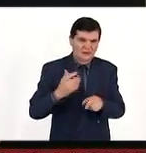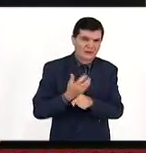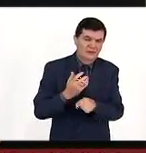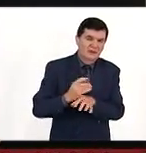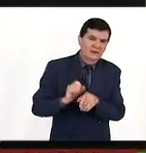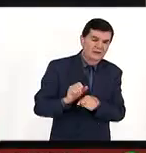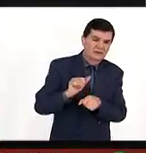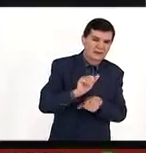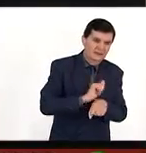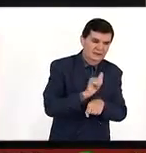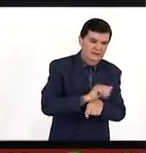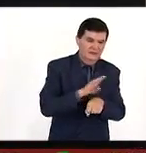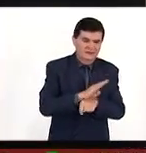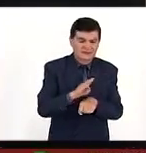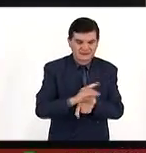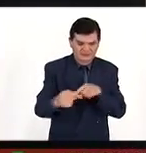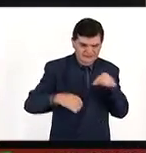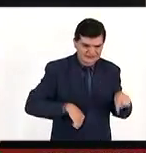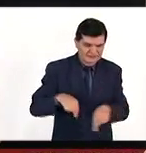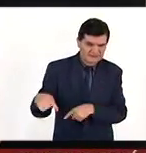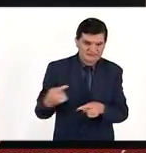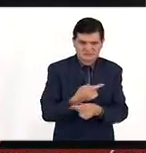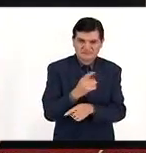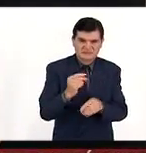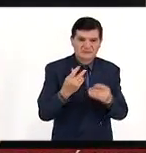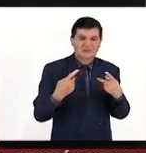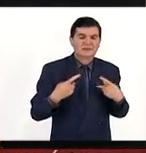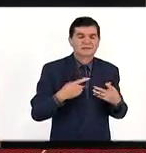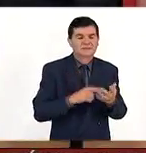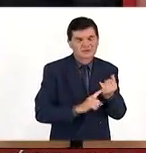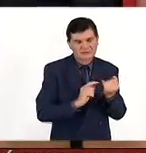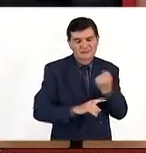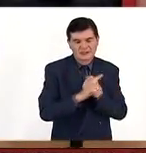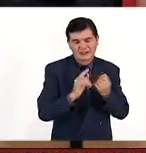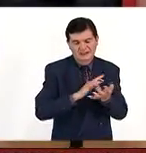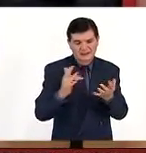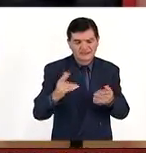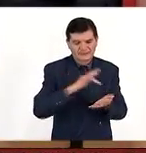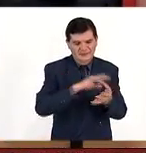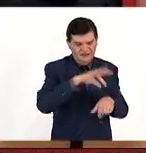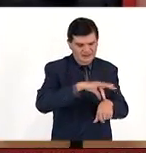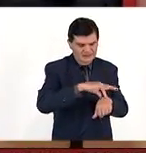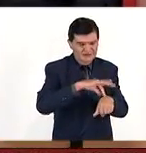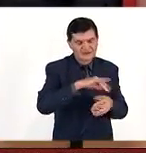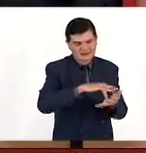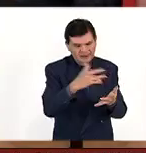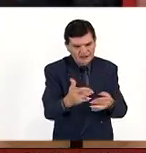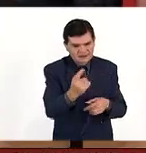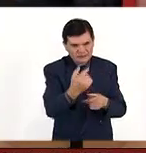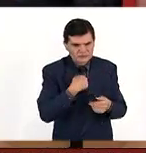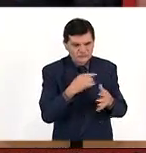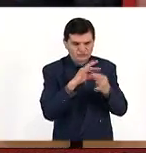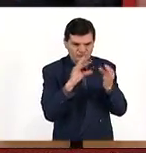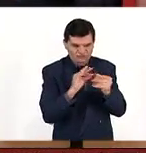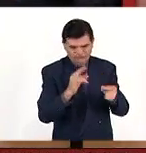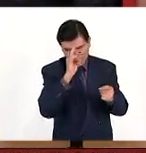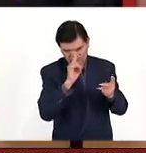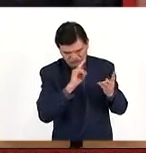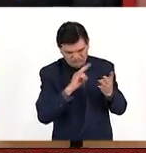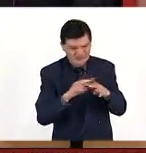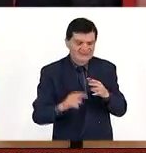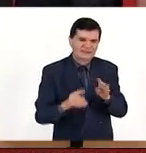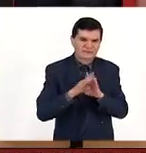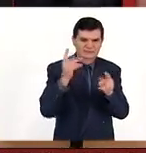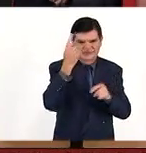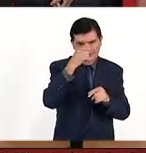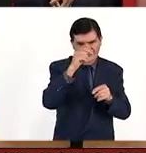hacia argentino brasil entonces es un problema muchas gracias doctor adolfo laborde por comentar con el auditor de méxico al